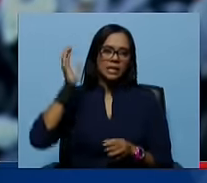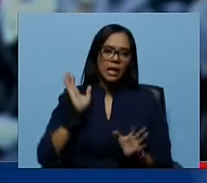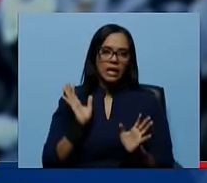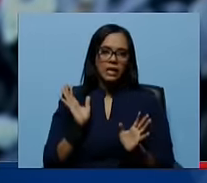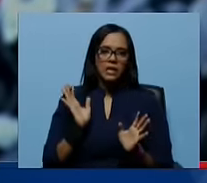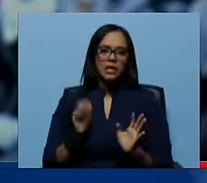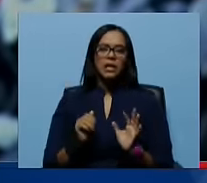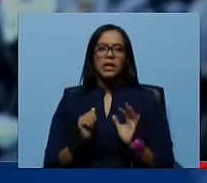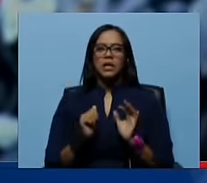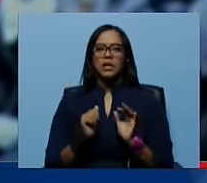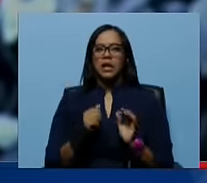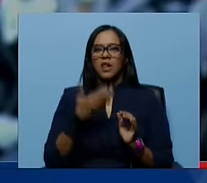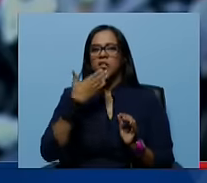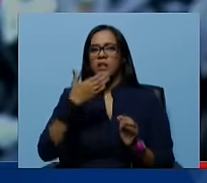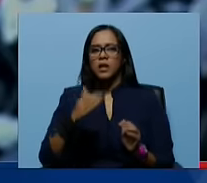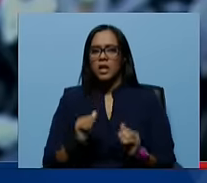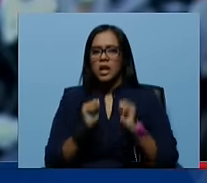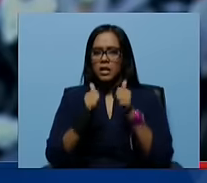guarimba.